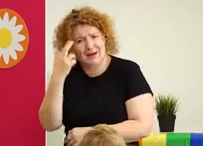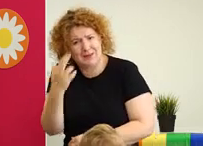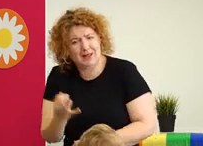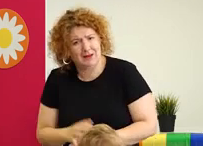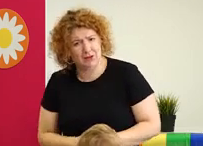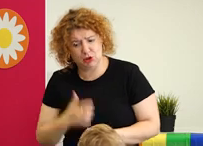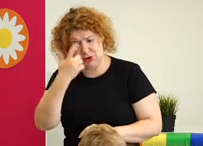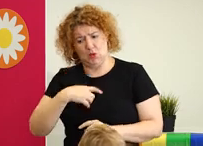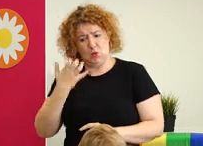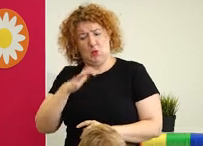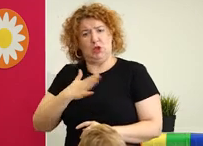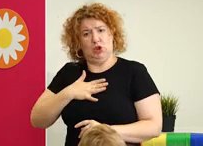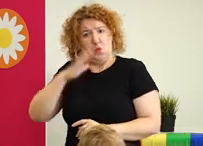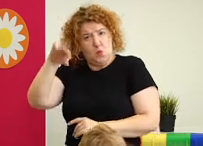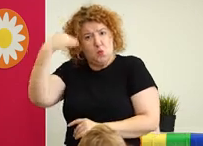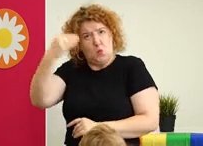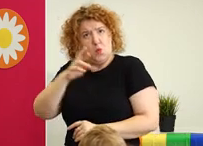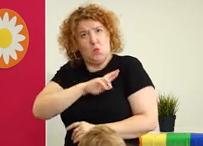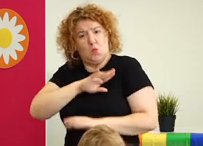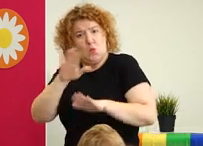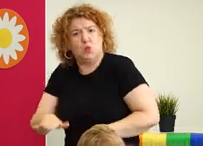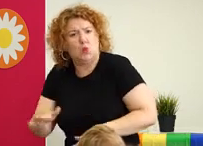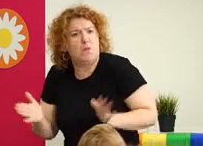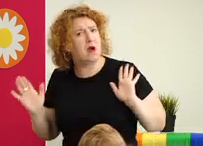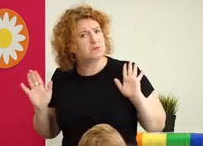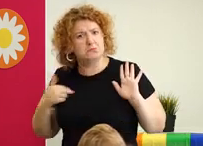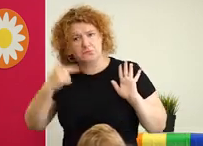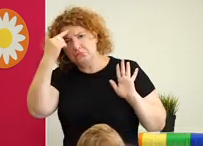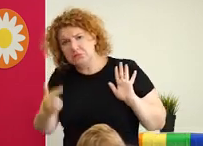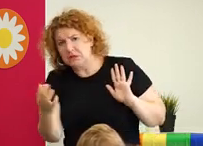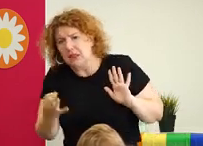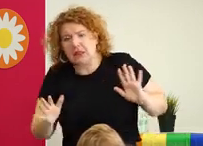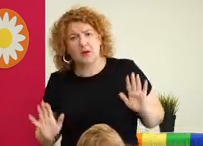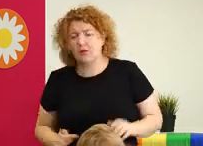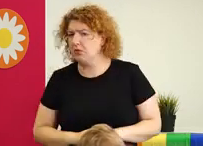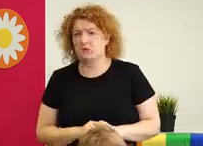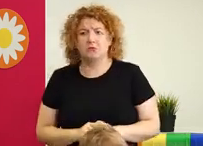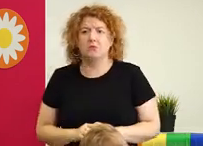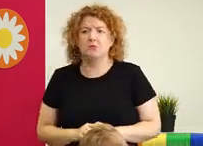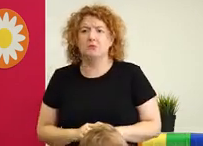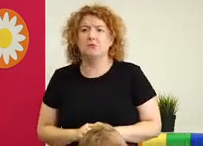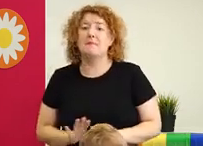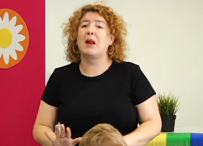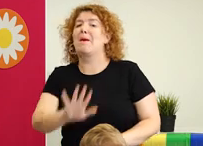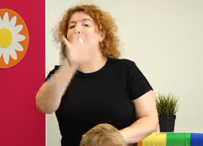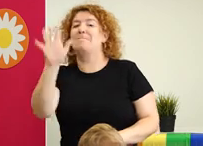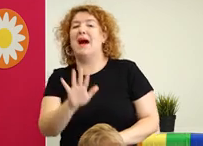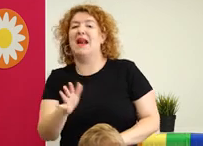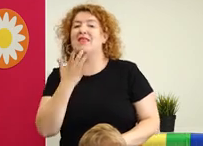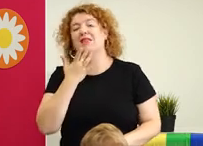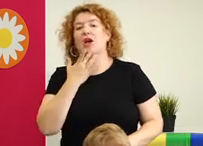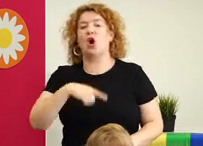tú como persona queer has decidido ser musulmana, eso también es totalmente respetable, ¿no? Pero parece ser que desde